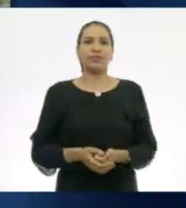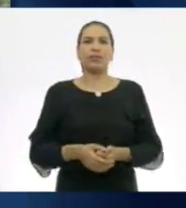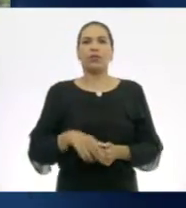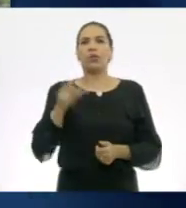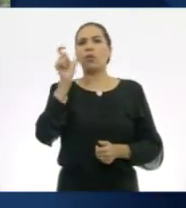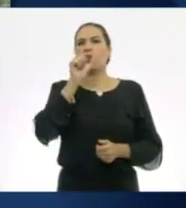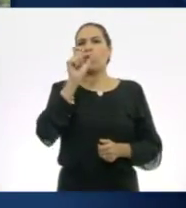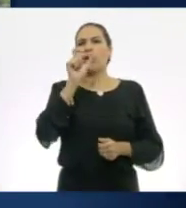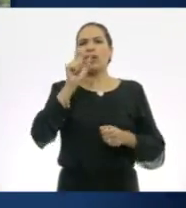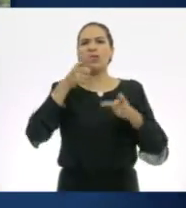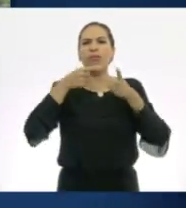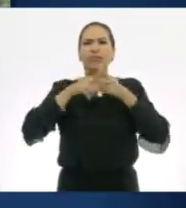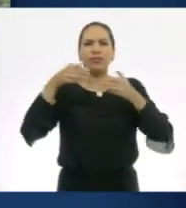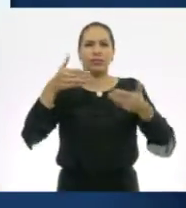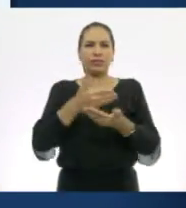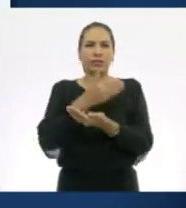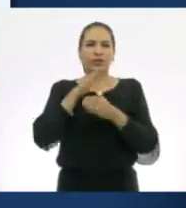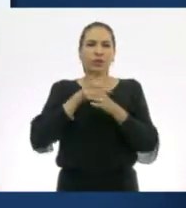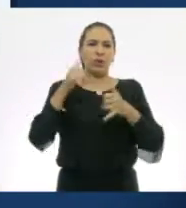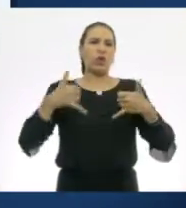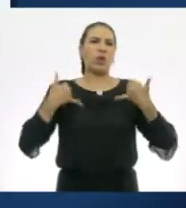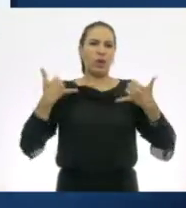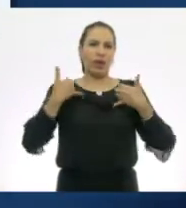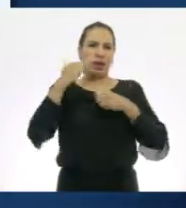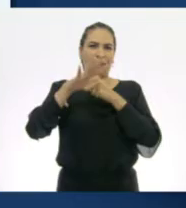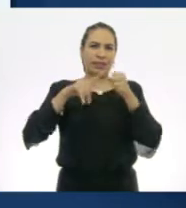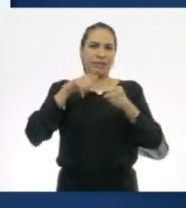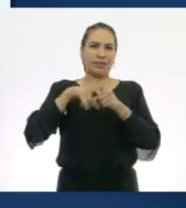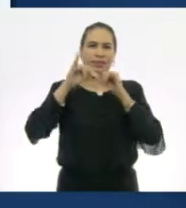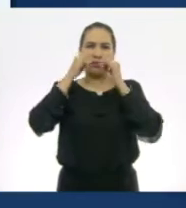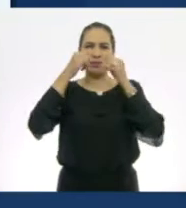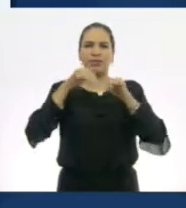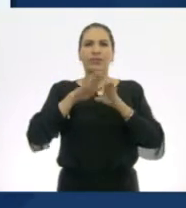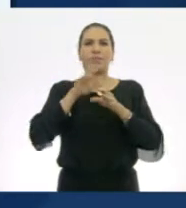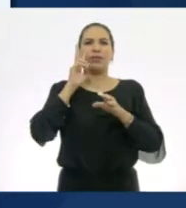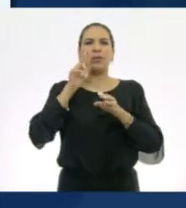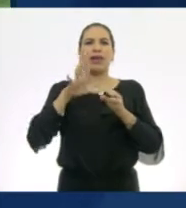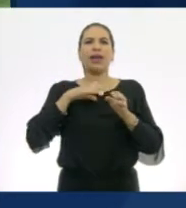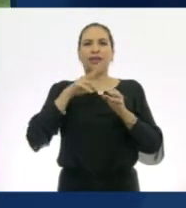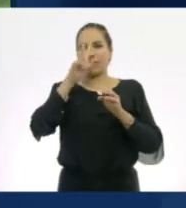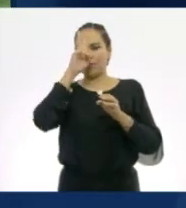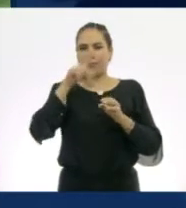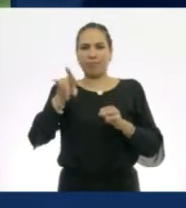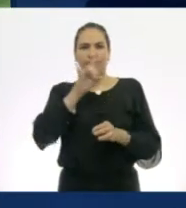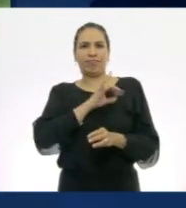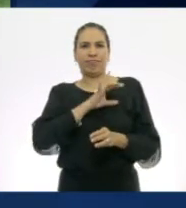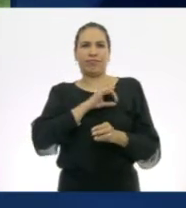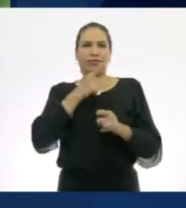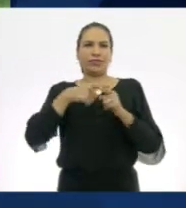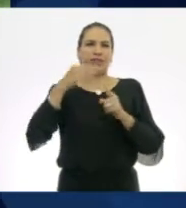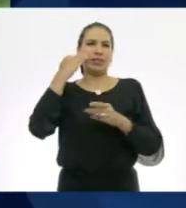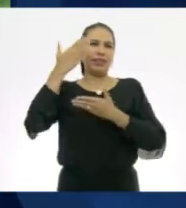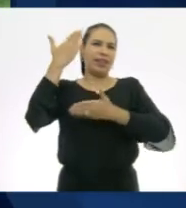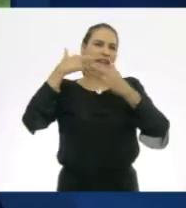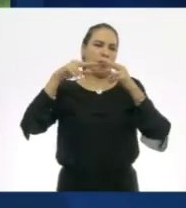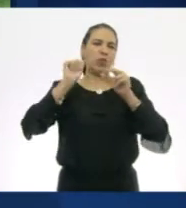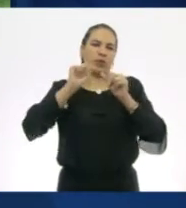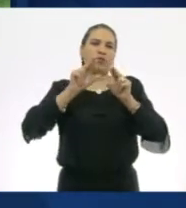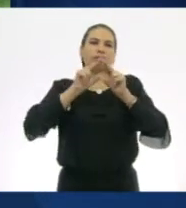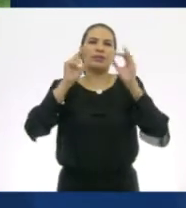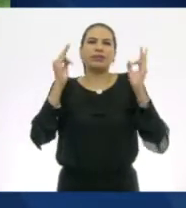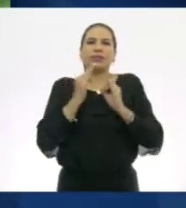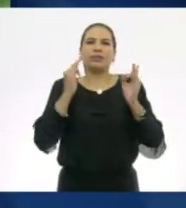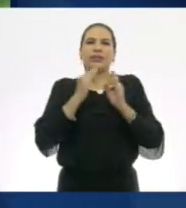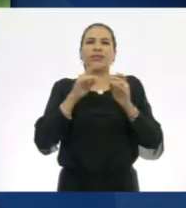Cuando eran crías e incluso en su juventud, podían ser presa de los temibles depredadores de la edad de hielo, como